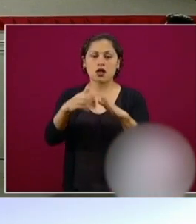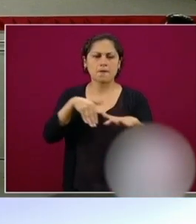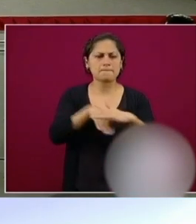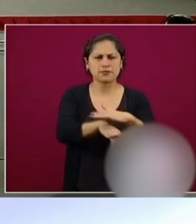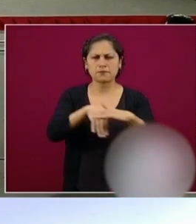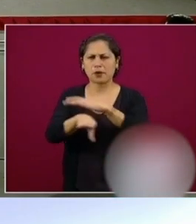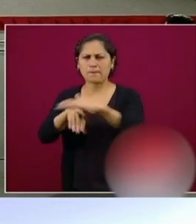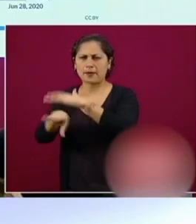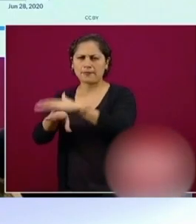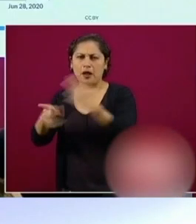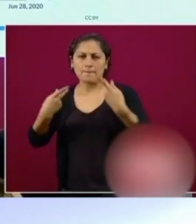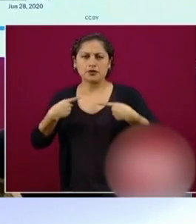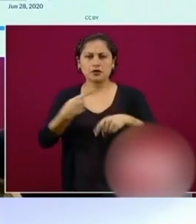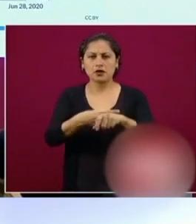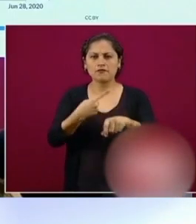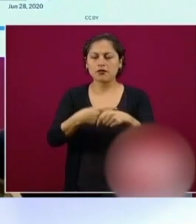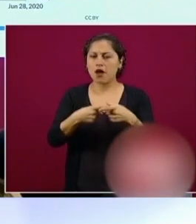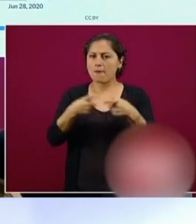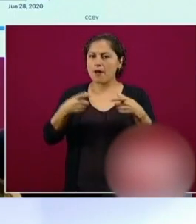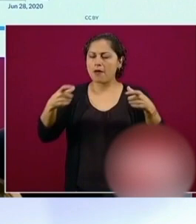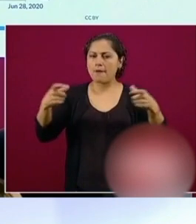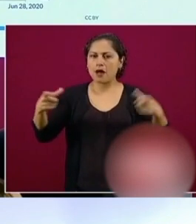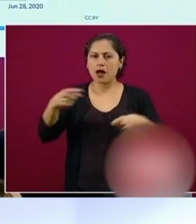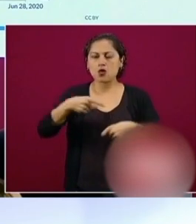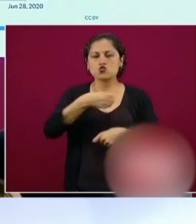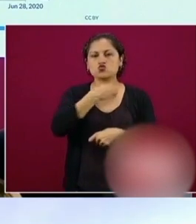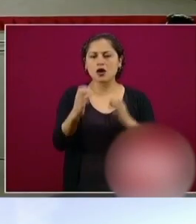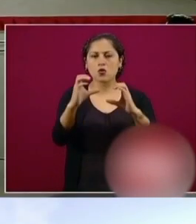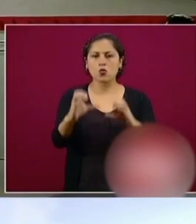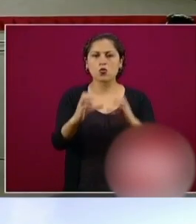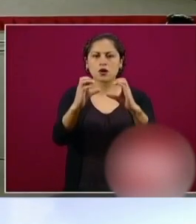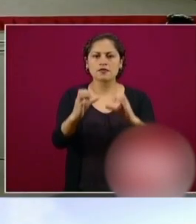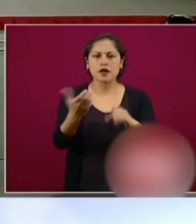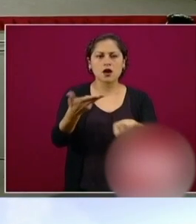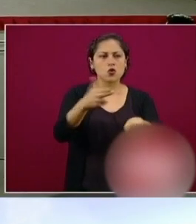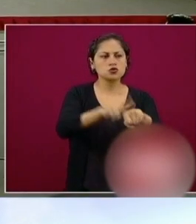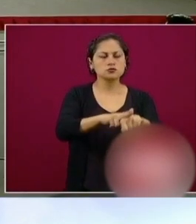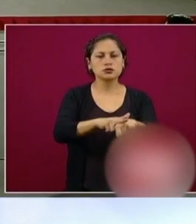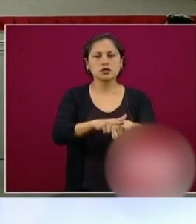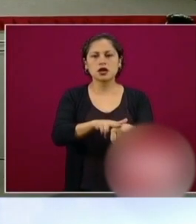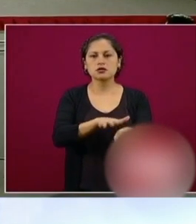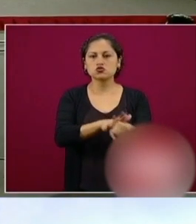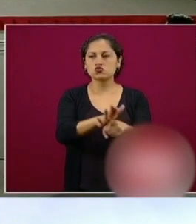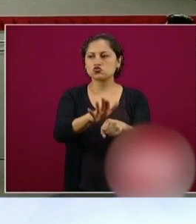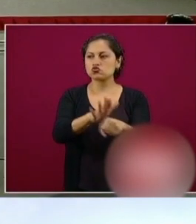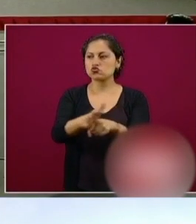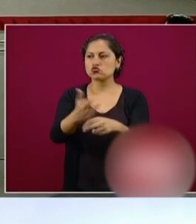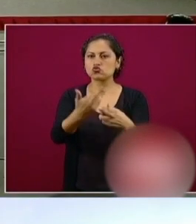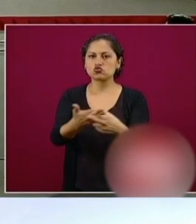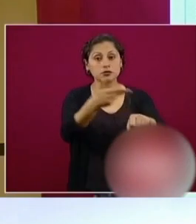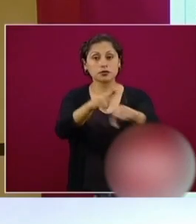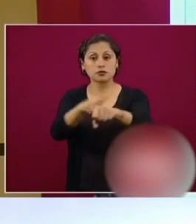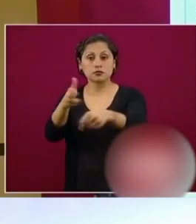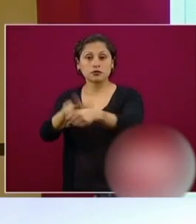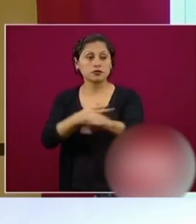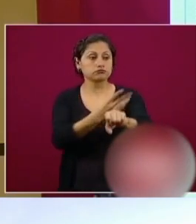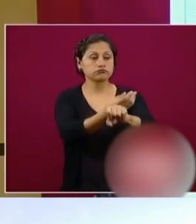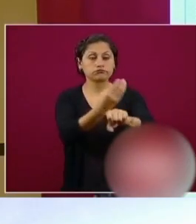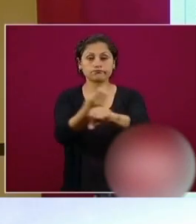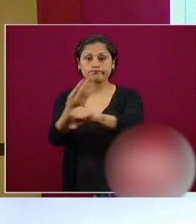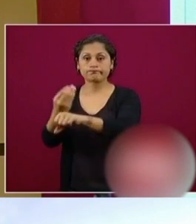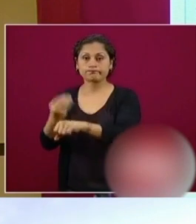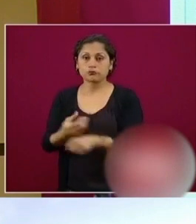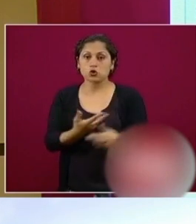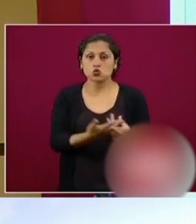instalada o expandida del Sistema Nacional de Salud. Luego mostró otra gráfica con el número de muertes por millón de